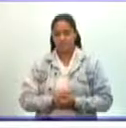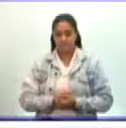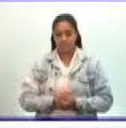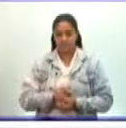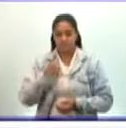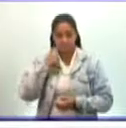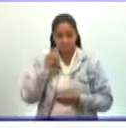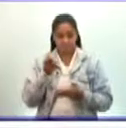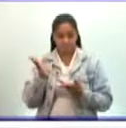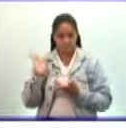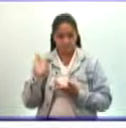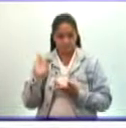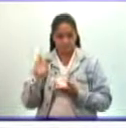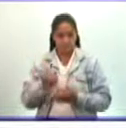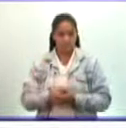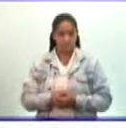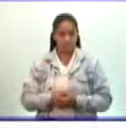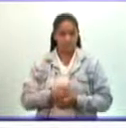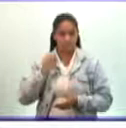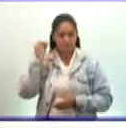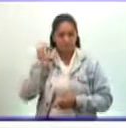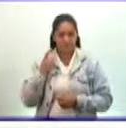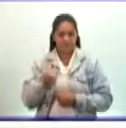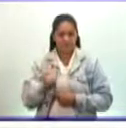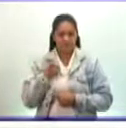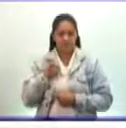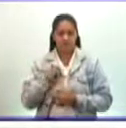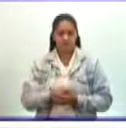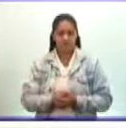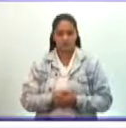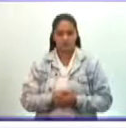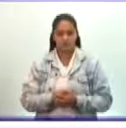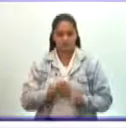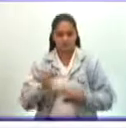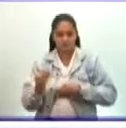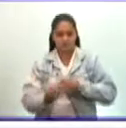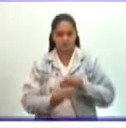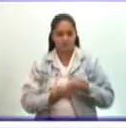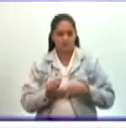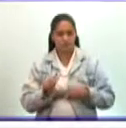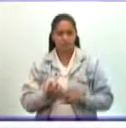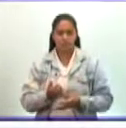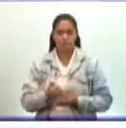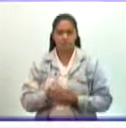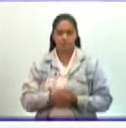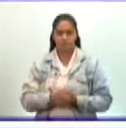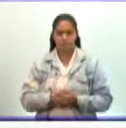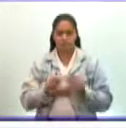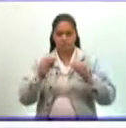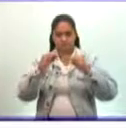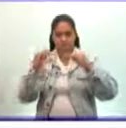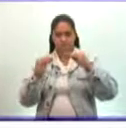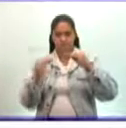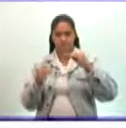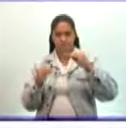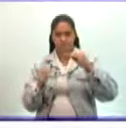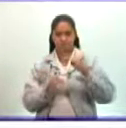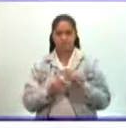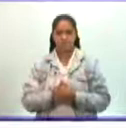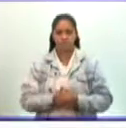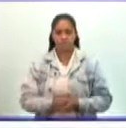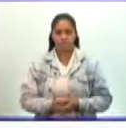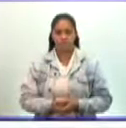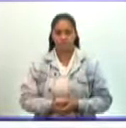condiciones, puedo pensar rápidamente en formar una proporción con los segmentos